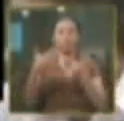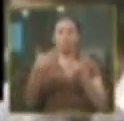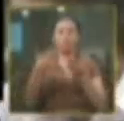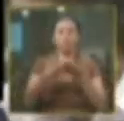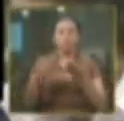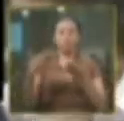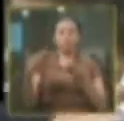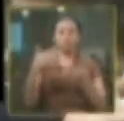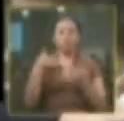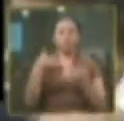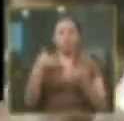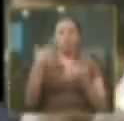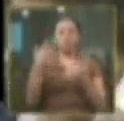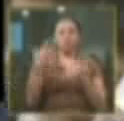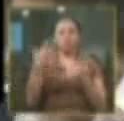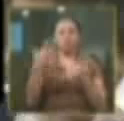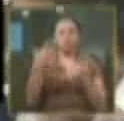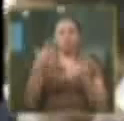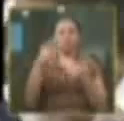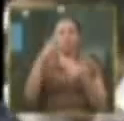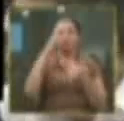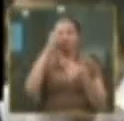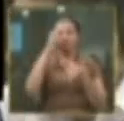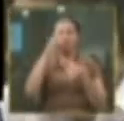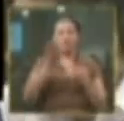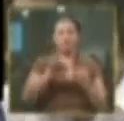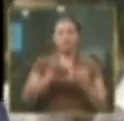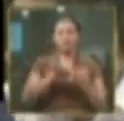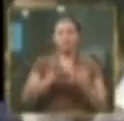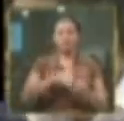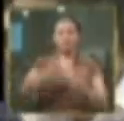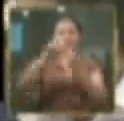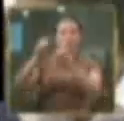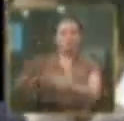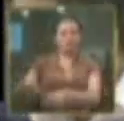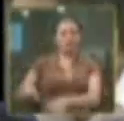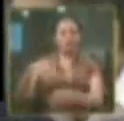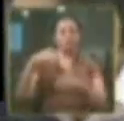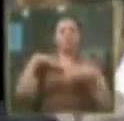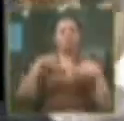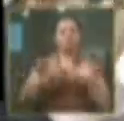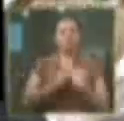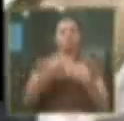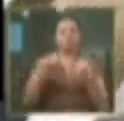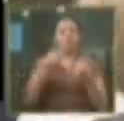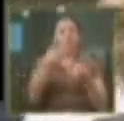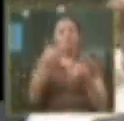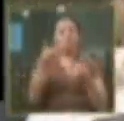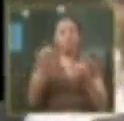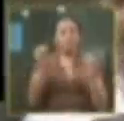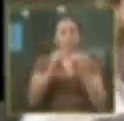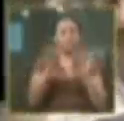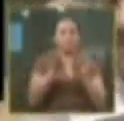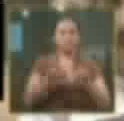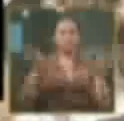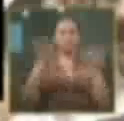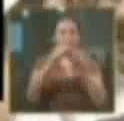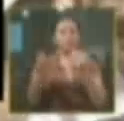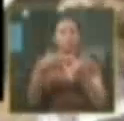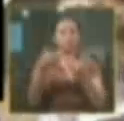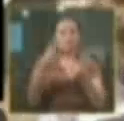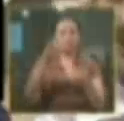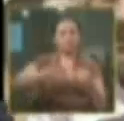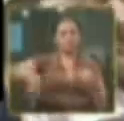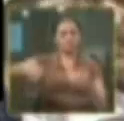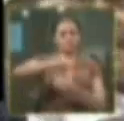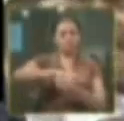que aquí tenemos que facilitar, dejando a un lado el cansancio, lo más importante aquí creo que es facilitar. Y yo creo que